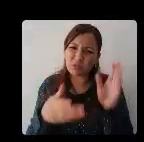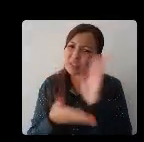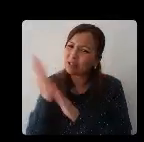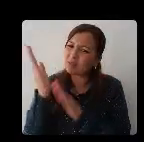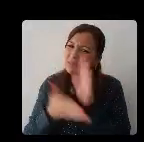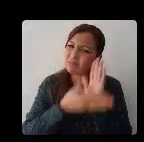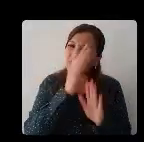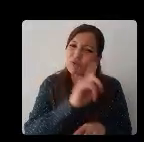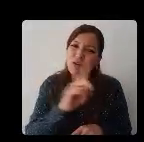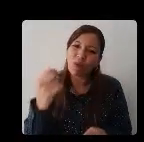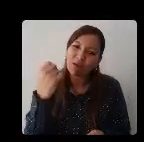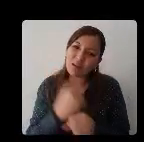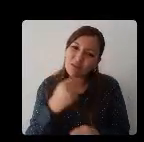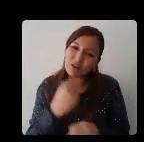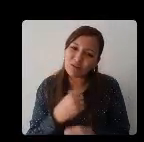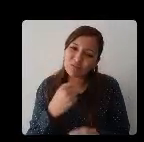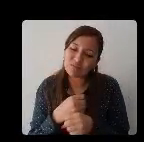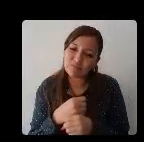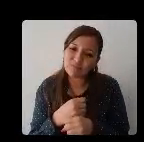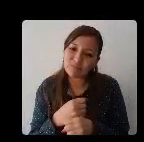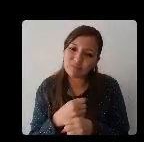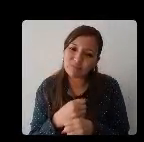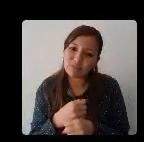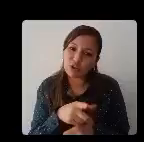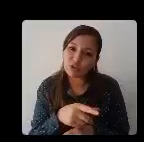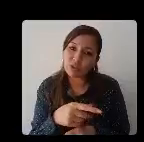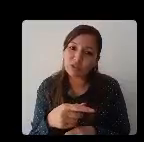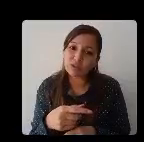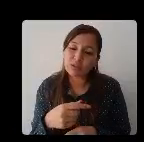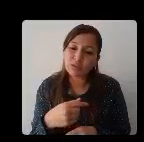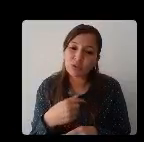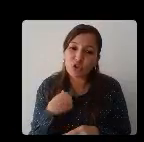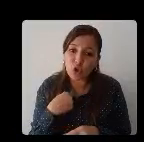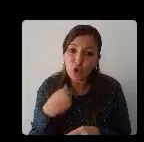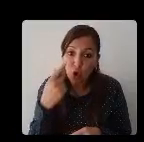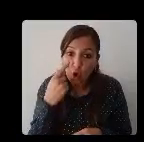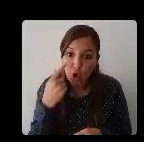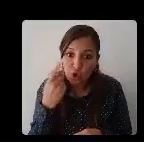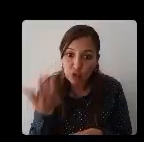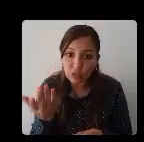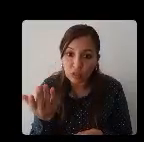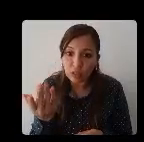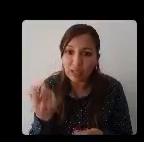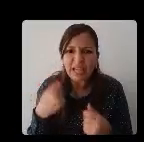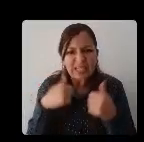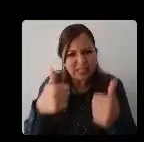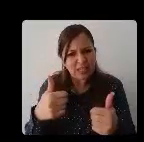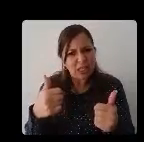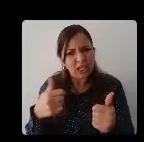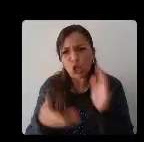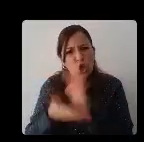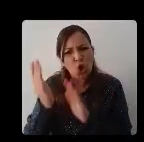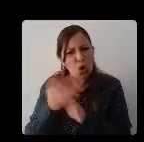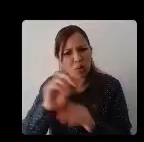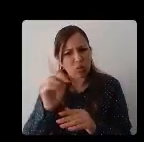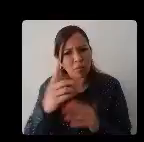generando nuevos emprendimientos. No solo mi persona está emprendiendo, tenemos nuestras